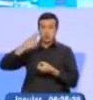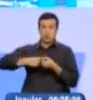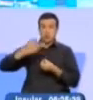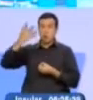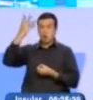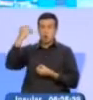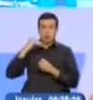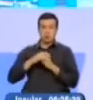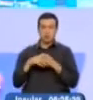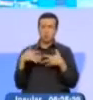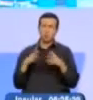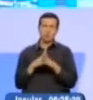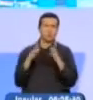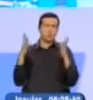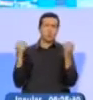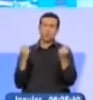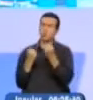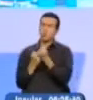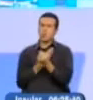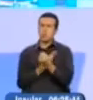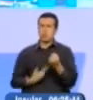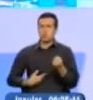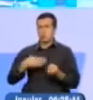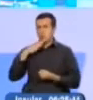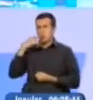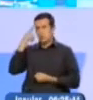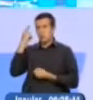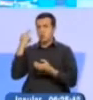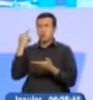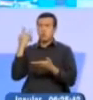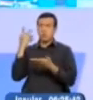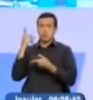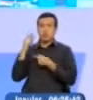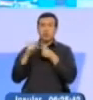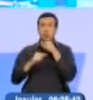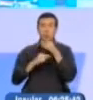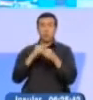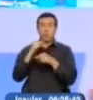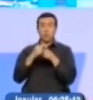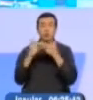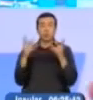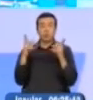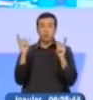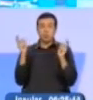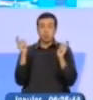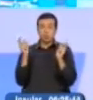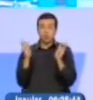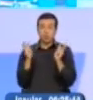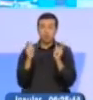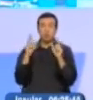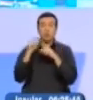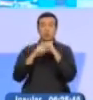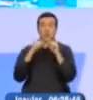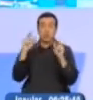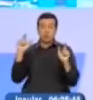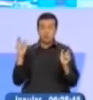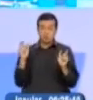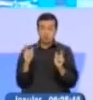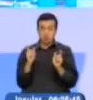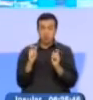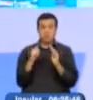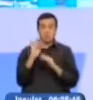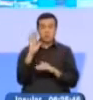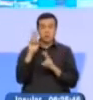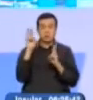era abrumador y ese apoyo fue desvaneciendo, se fue disminuyendo, sobre todo en